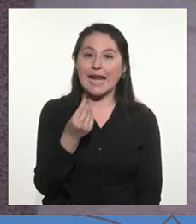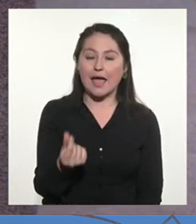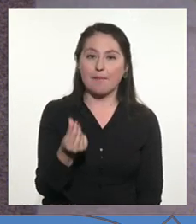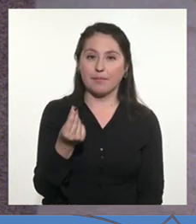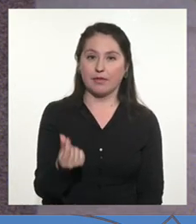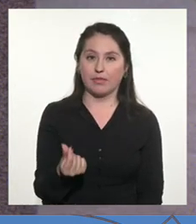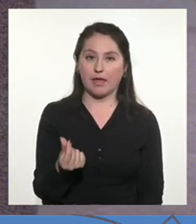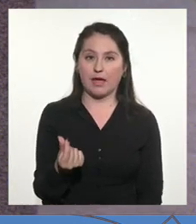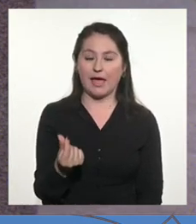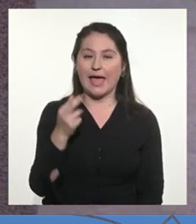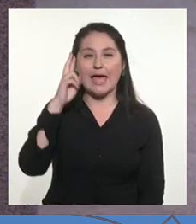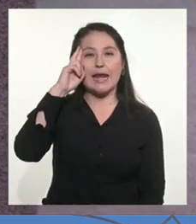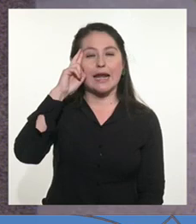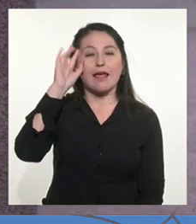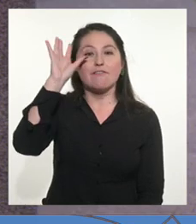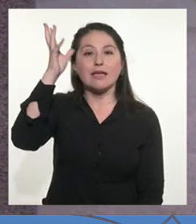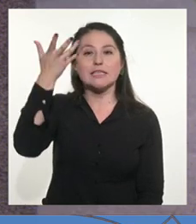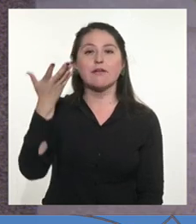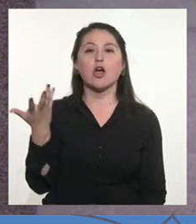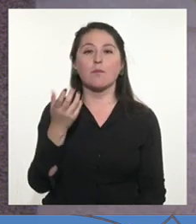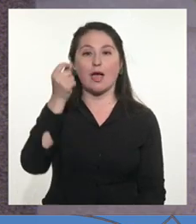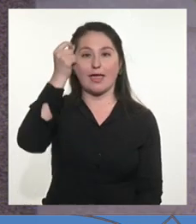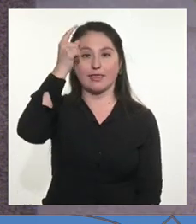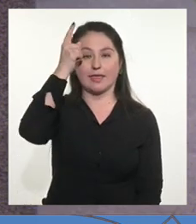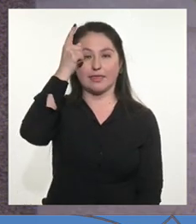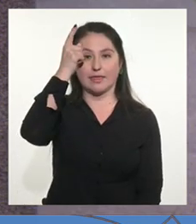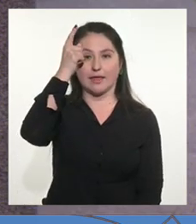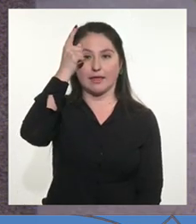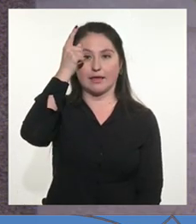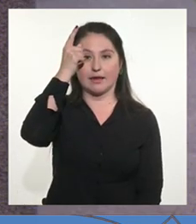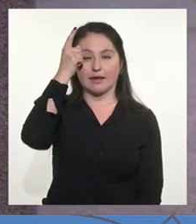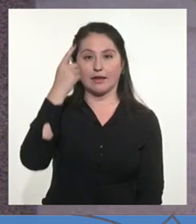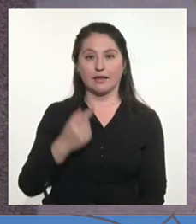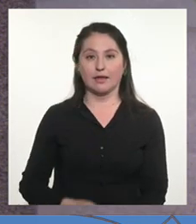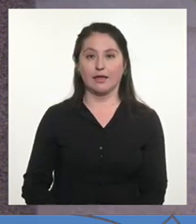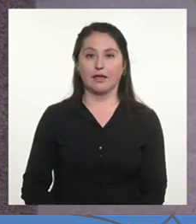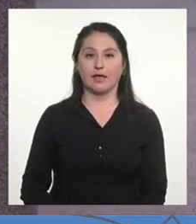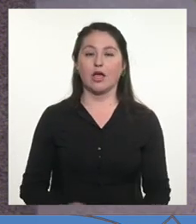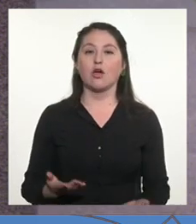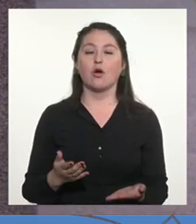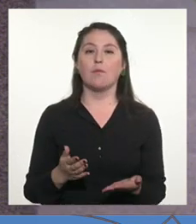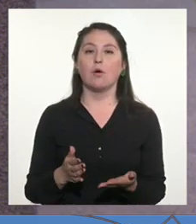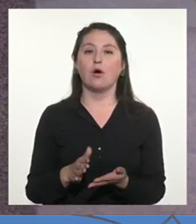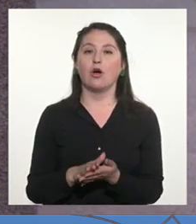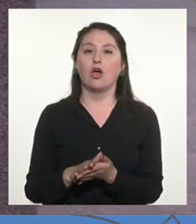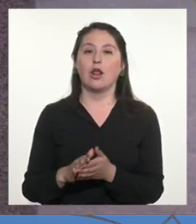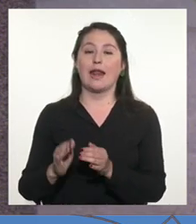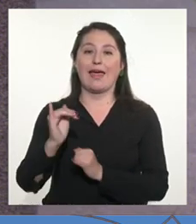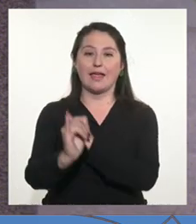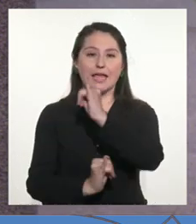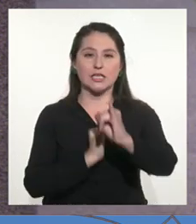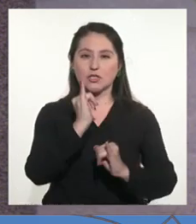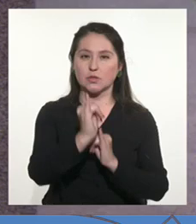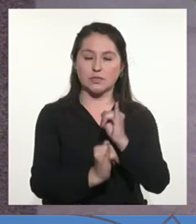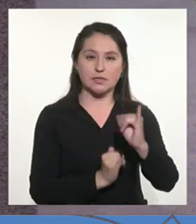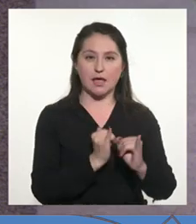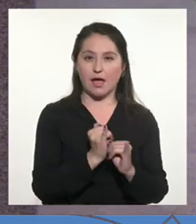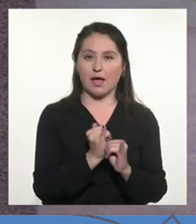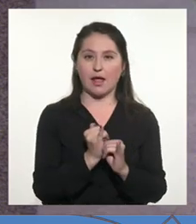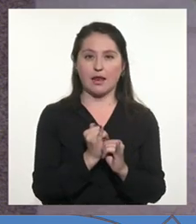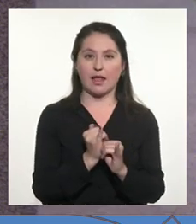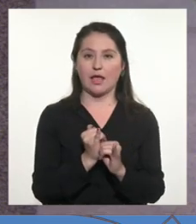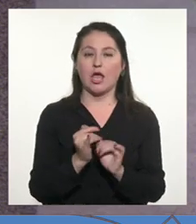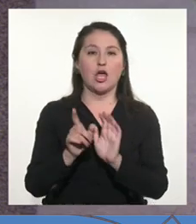manera reflexiva de entender cómo además yo creo que producto las medios sociales de la cultura